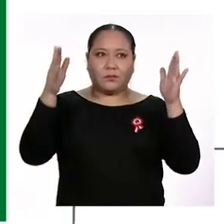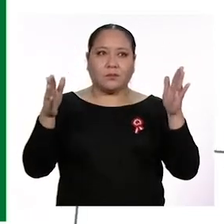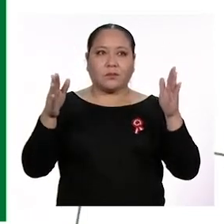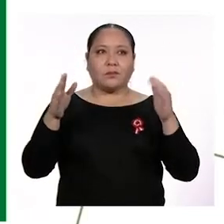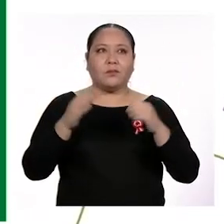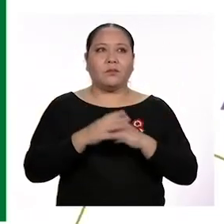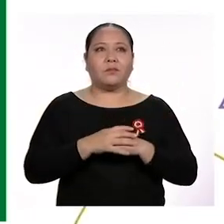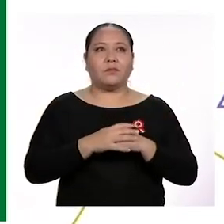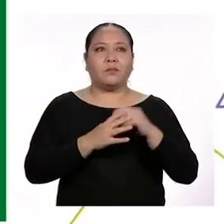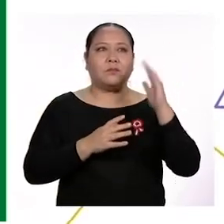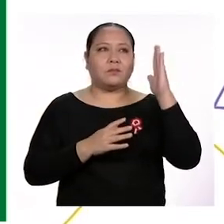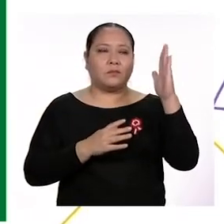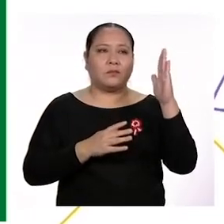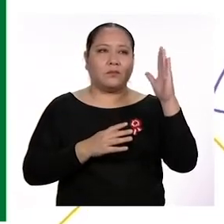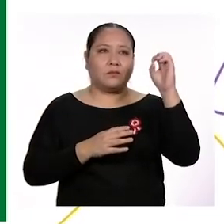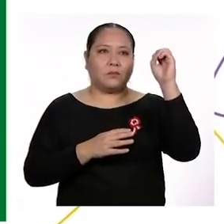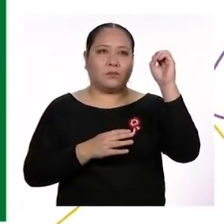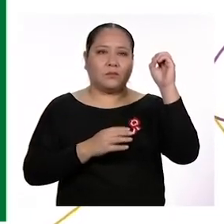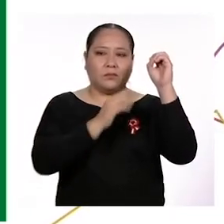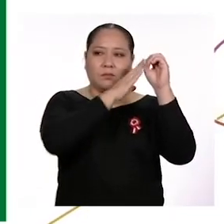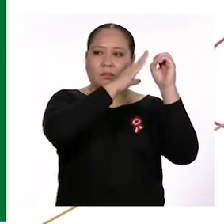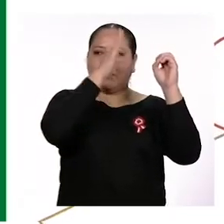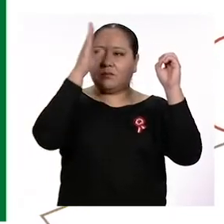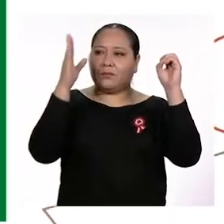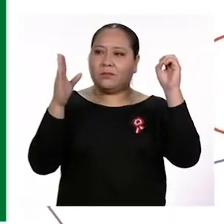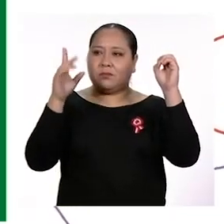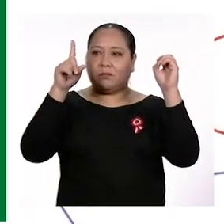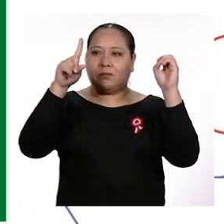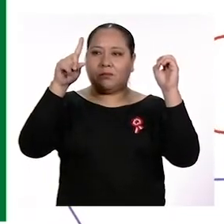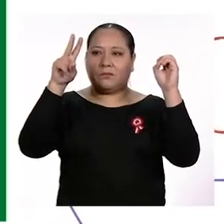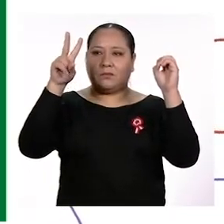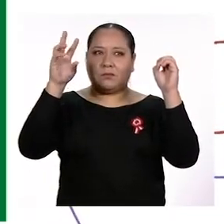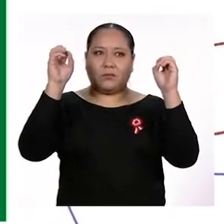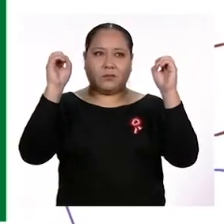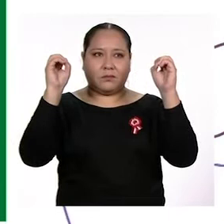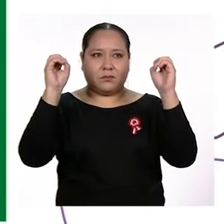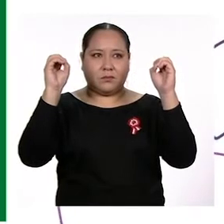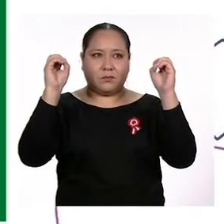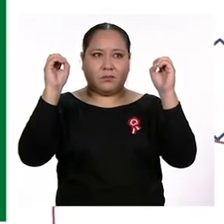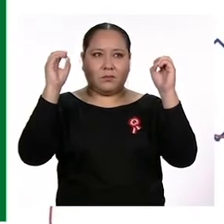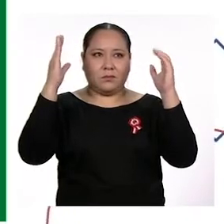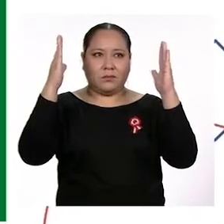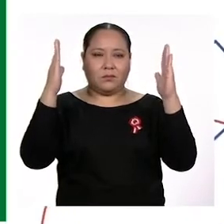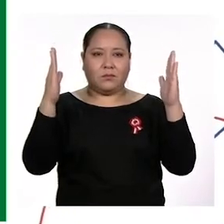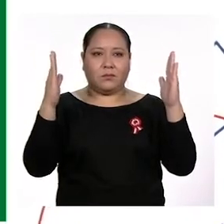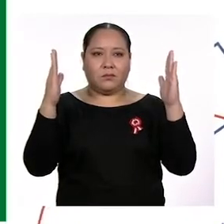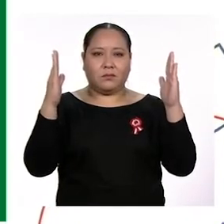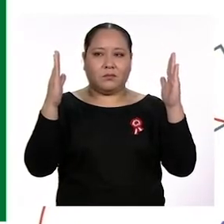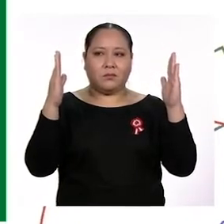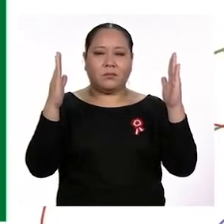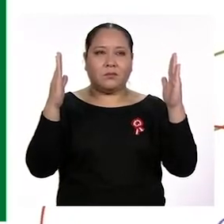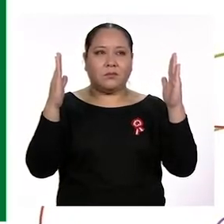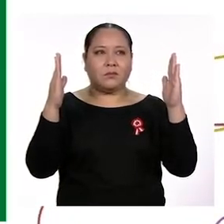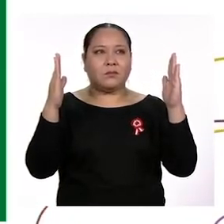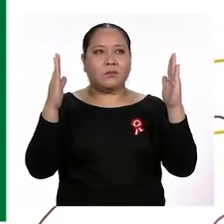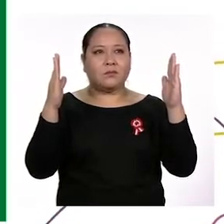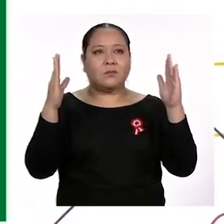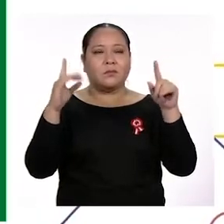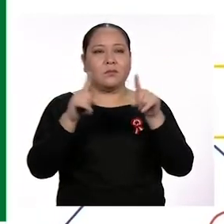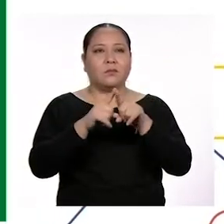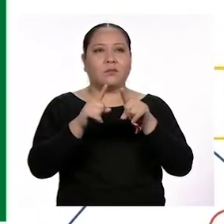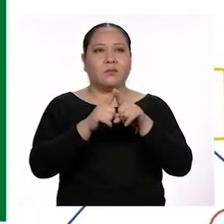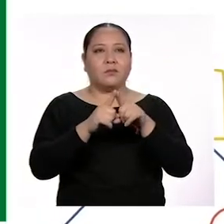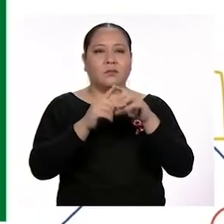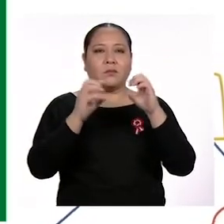decir que la recta numérica empieza en 0 y termina en 120. Esos son los dos extremos. Además, es